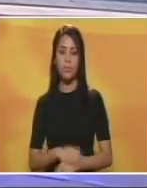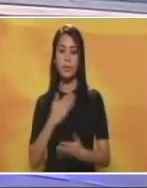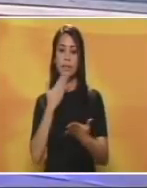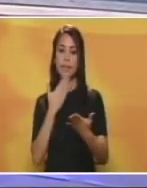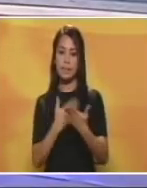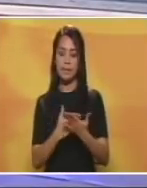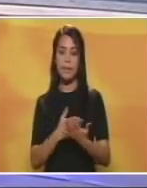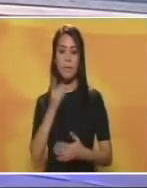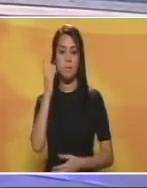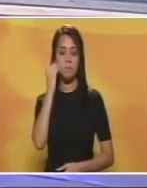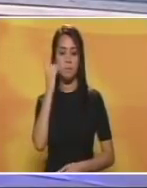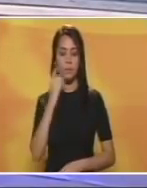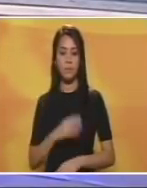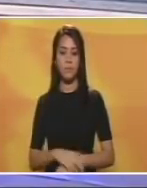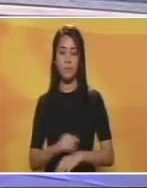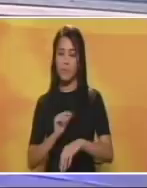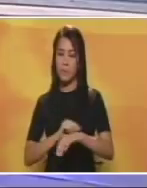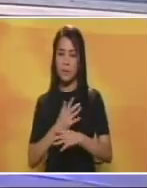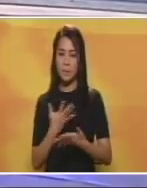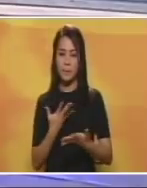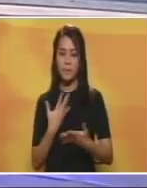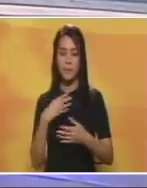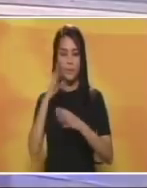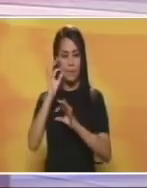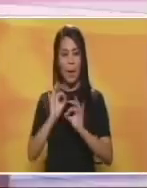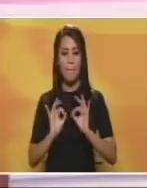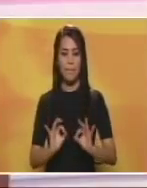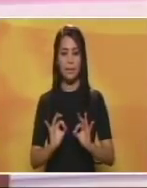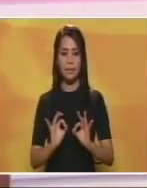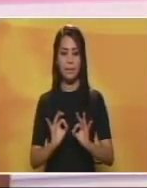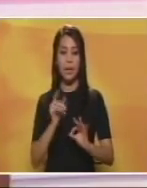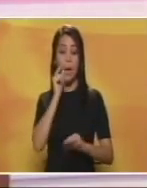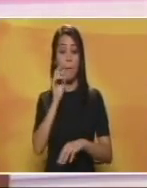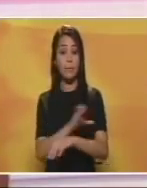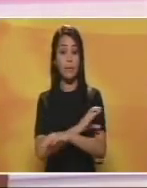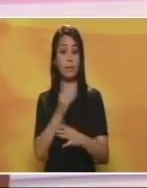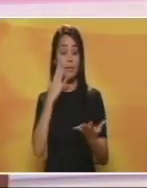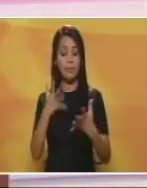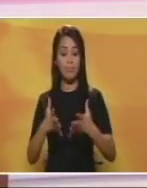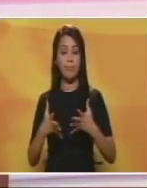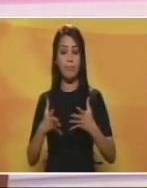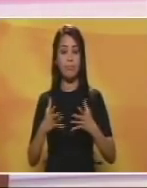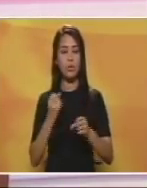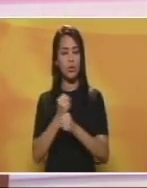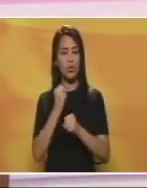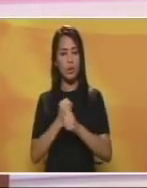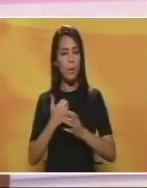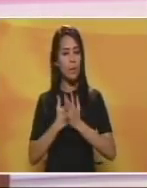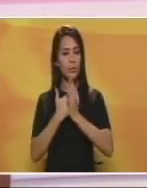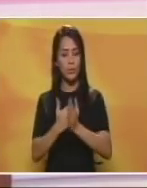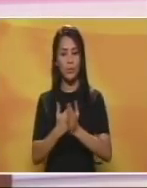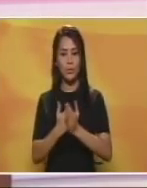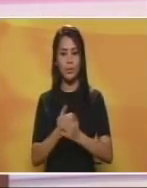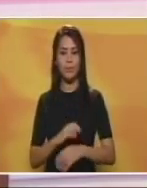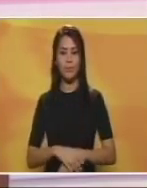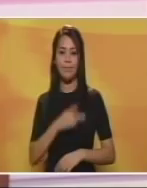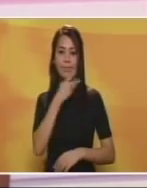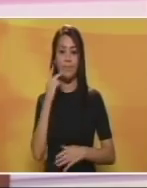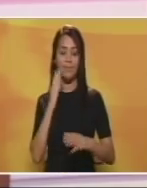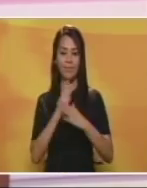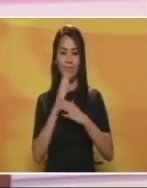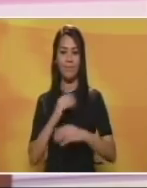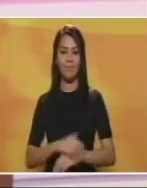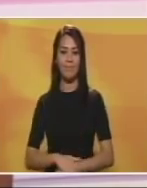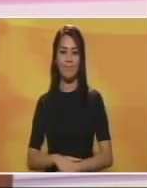Gracias, Diana. En breve. Reconocimiento especial. Chayanne recibió el premio por su labor humanitaria. Los detalles con Carielis Cuadros en Estrenos y